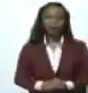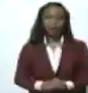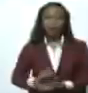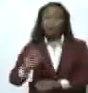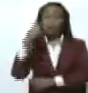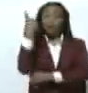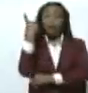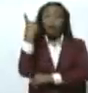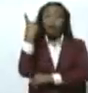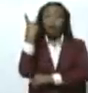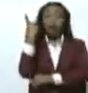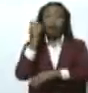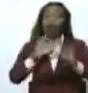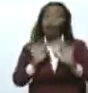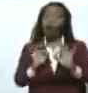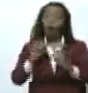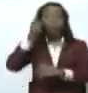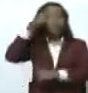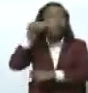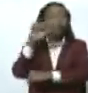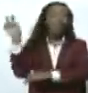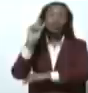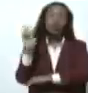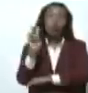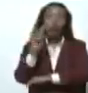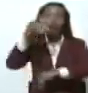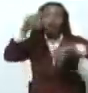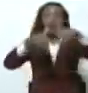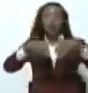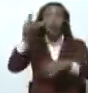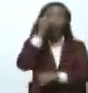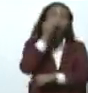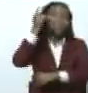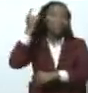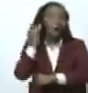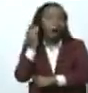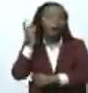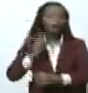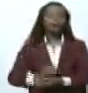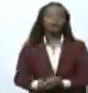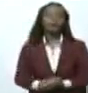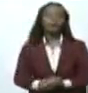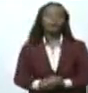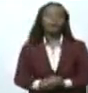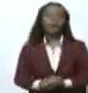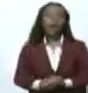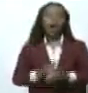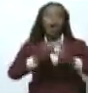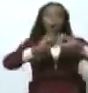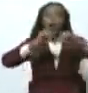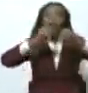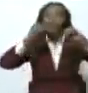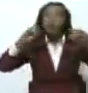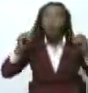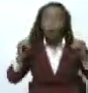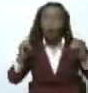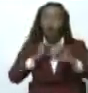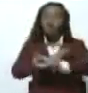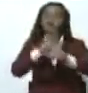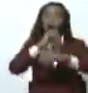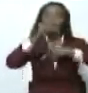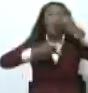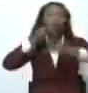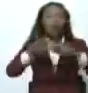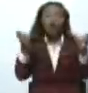primero que nada al pueblo de Venezuela, a los electores y las electoras, a las organizaciones con fines políticos, a